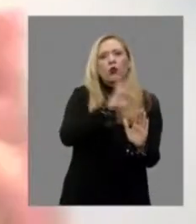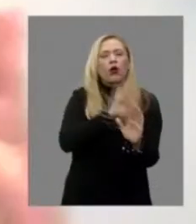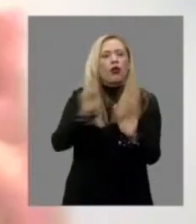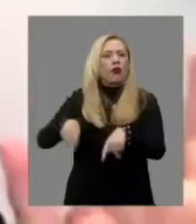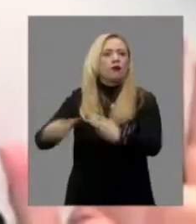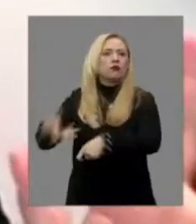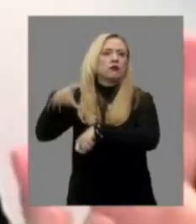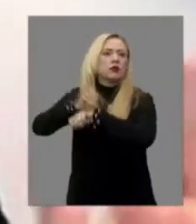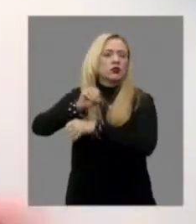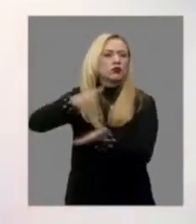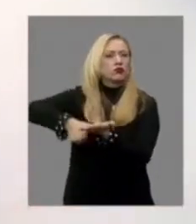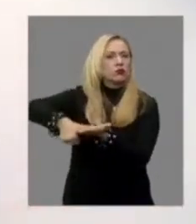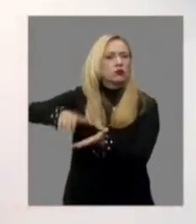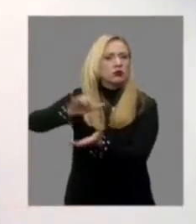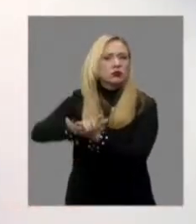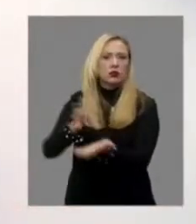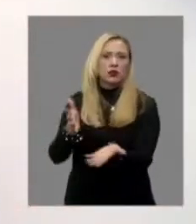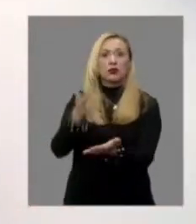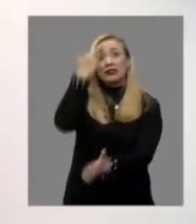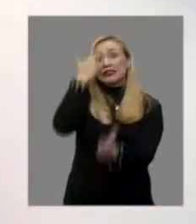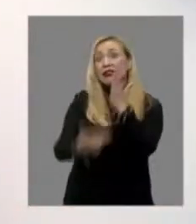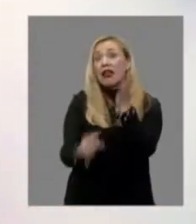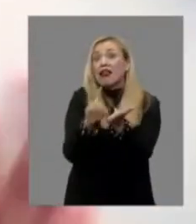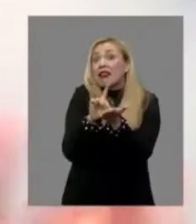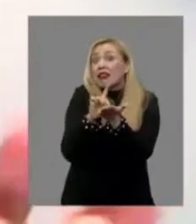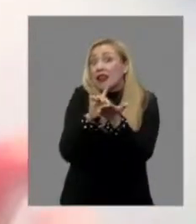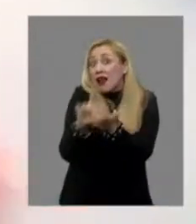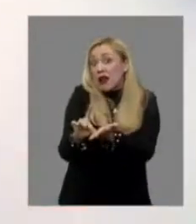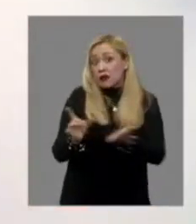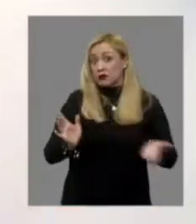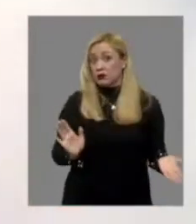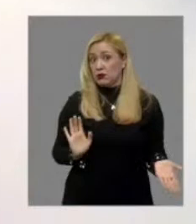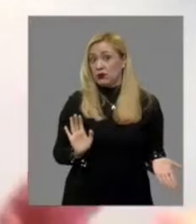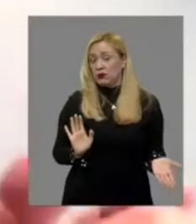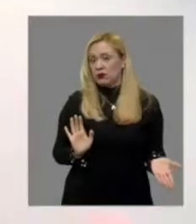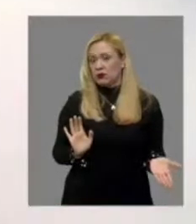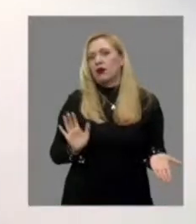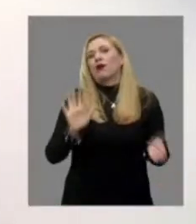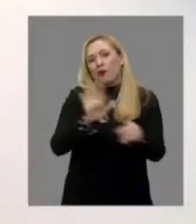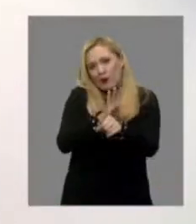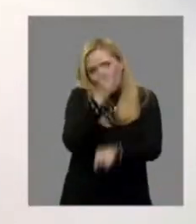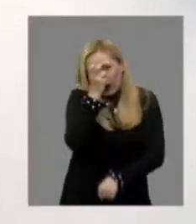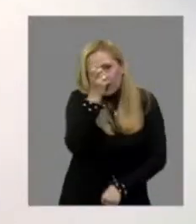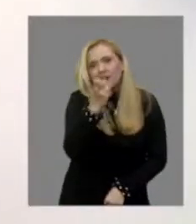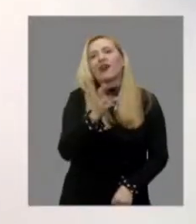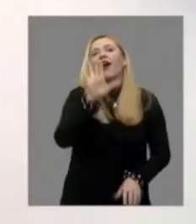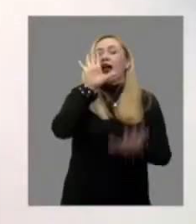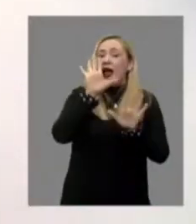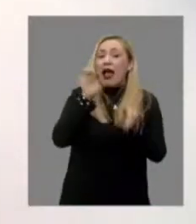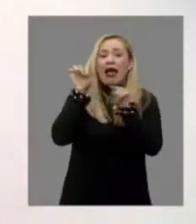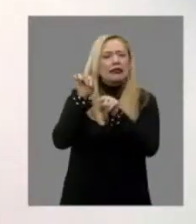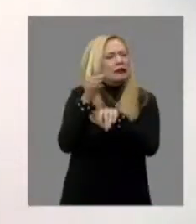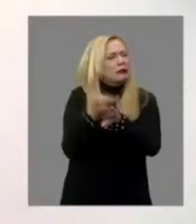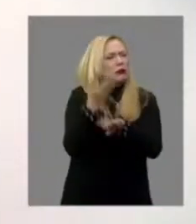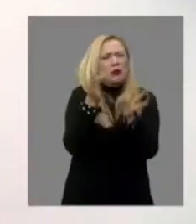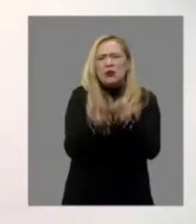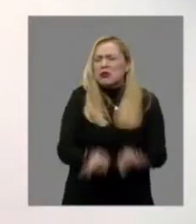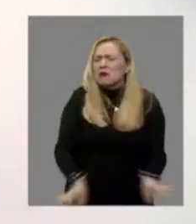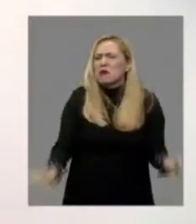pudiese vulnerar otro derecho. Entonces, el ejercicio de ponderación ahí es muy, muy